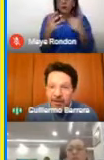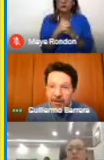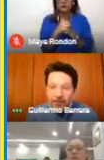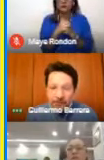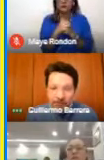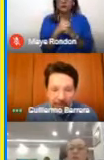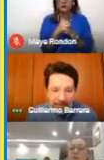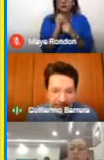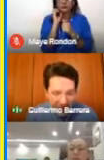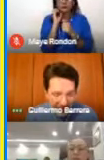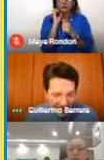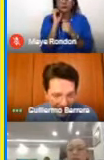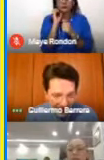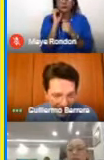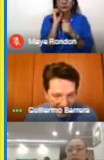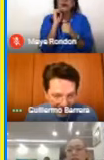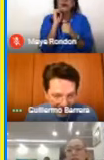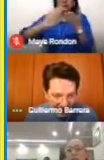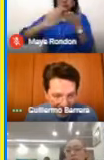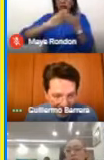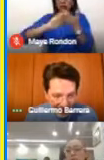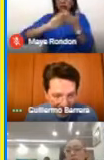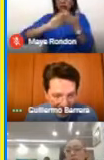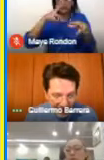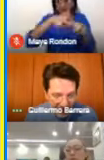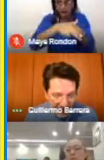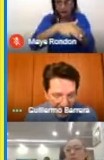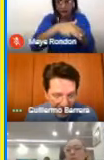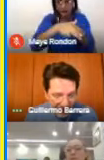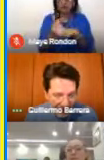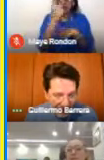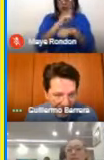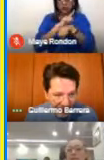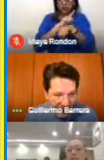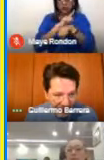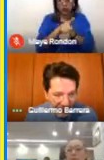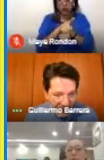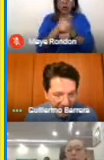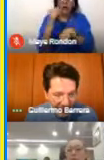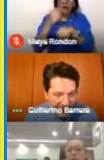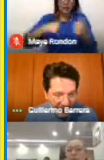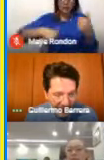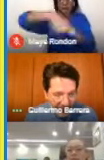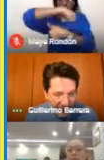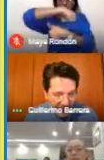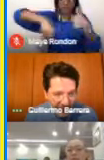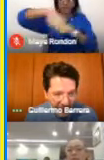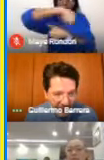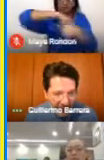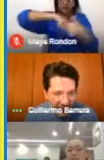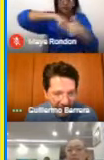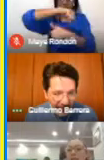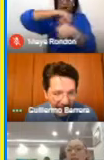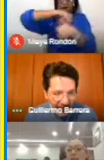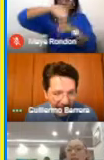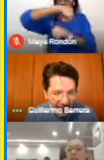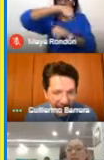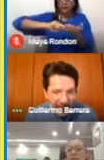Entonces, discúlpanos, te interrumpimos un minuto mientras que hacemos el cambio de intérprete de lengua de